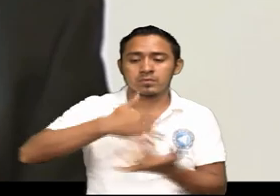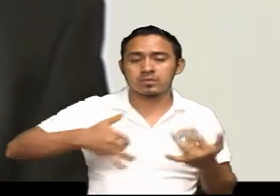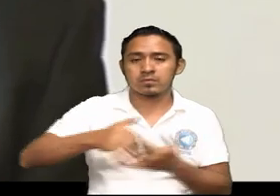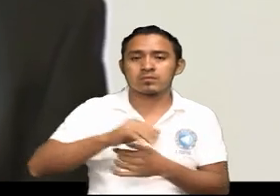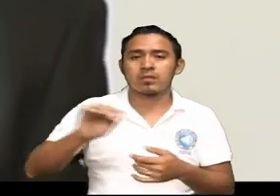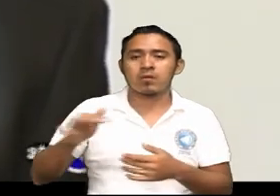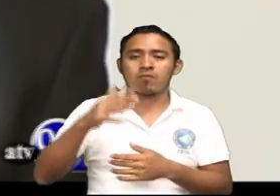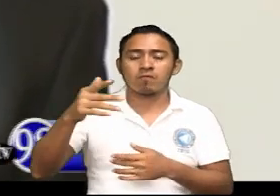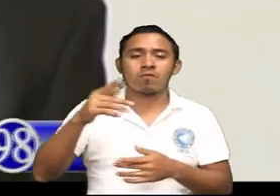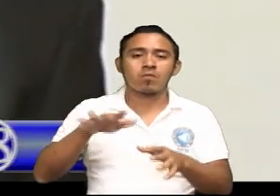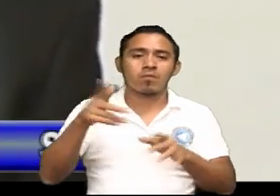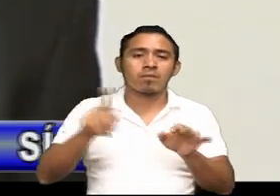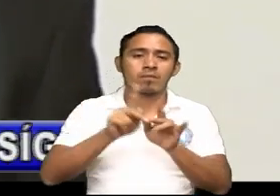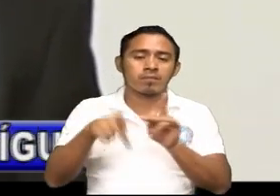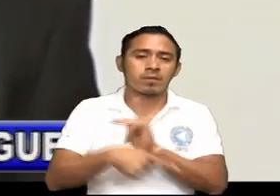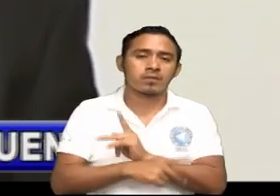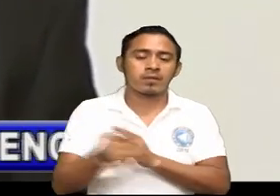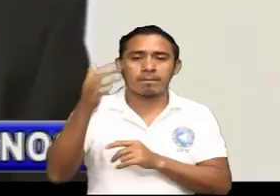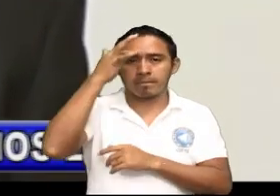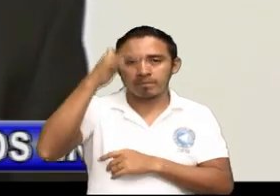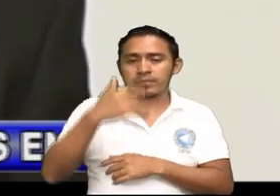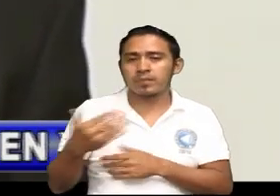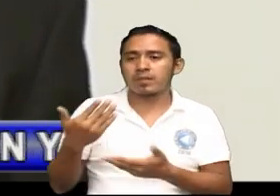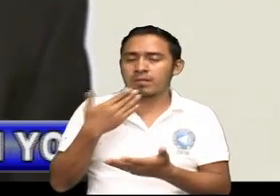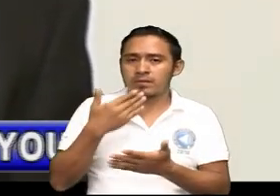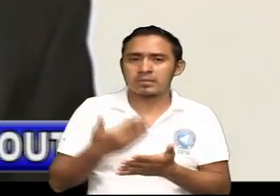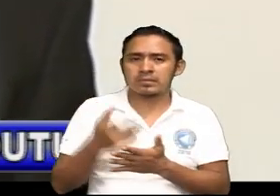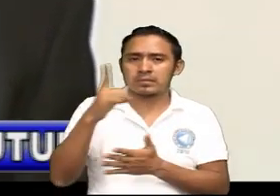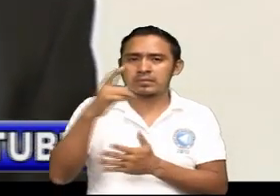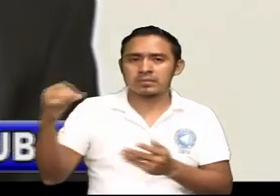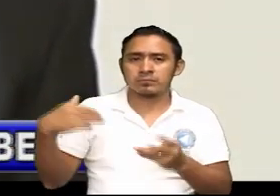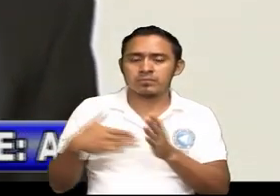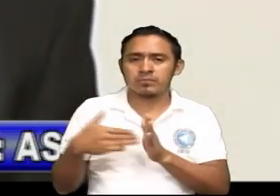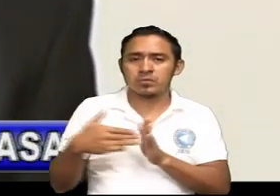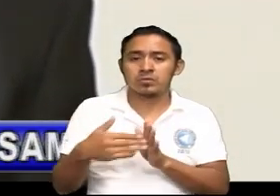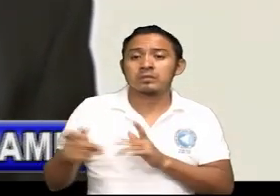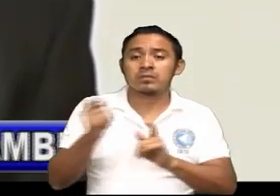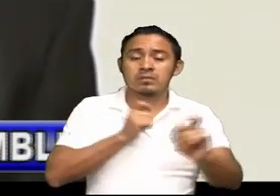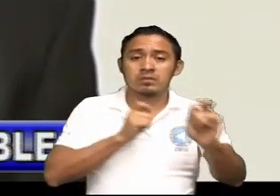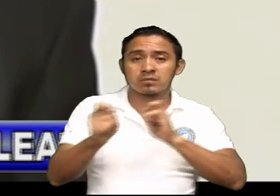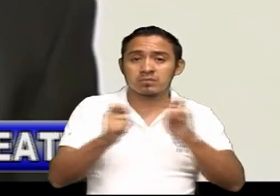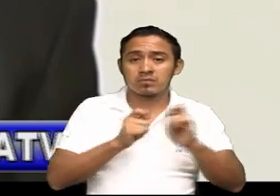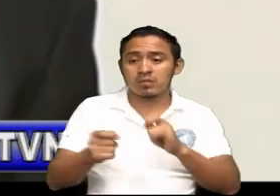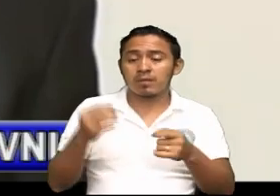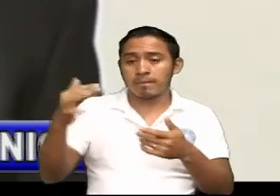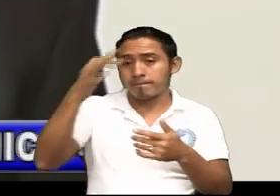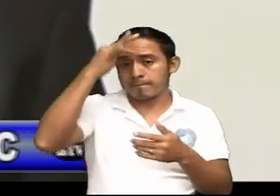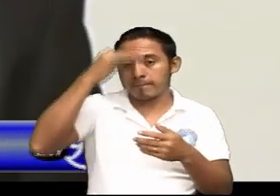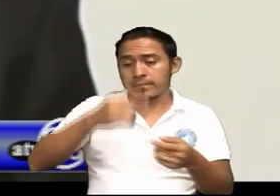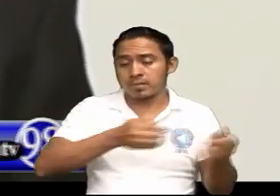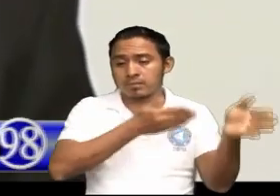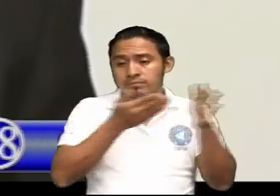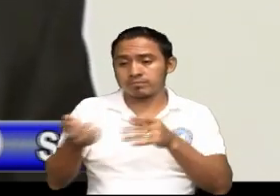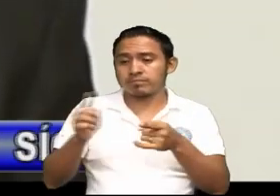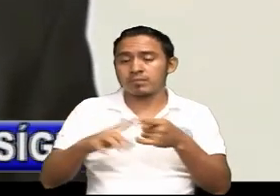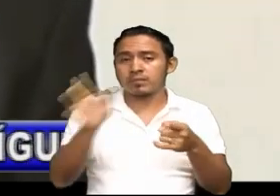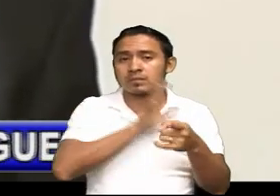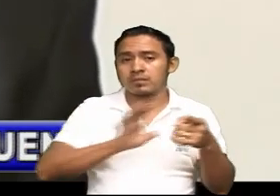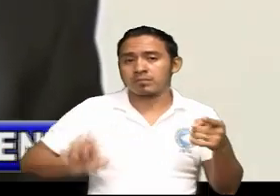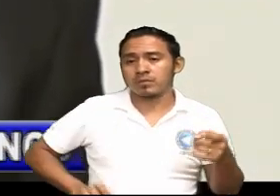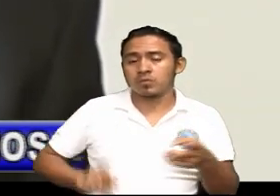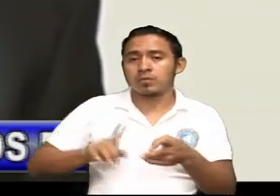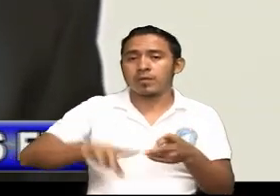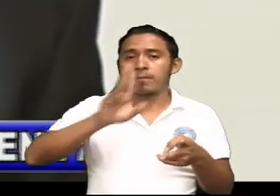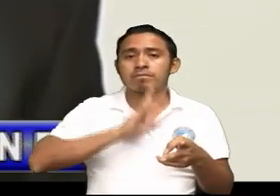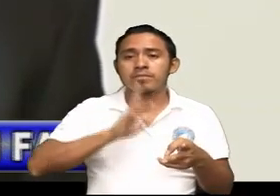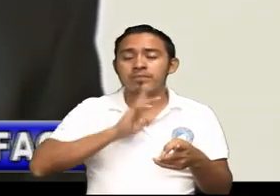Exteriores de México, resaltó el apoyo de 100 millones de dólares ofrecido por México a El Salvador y Honduras, con el fin